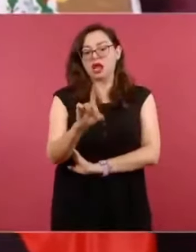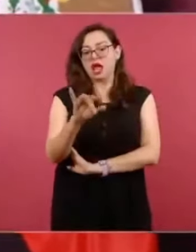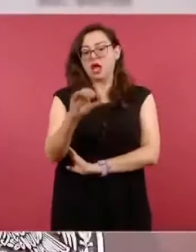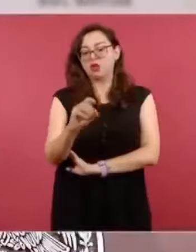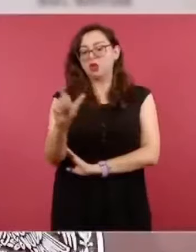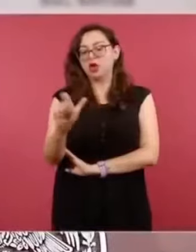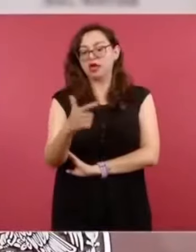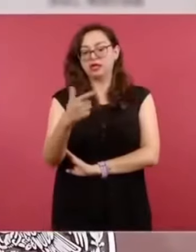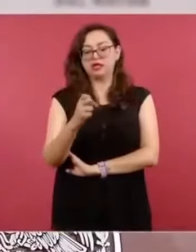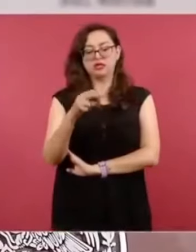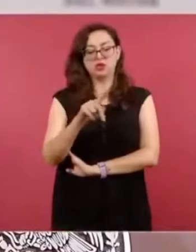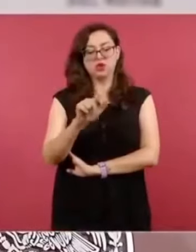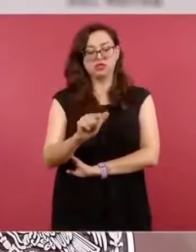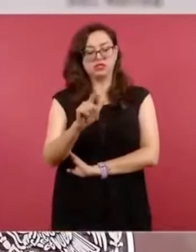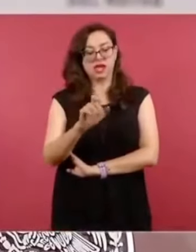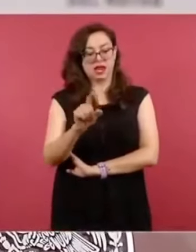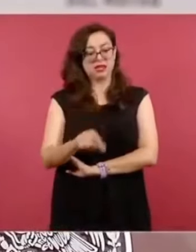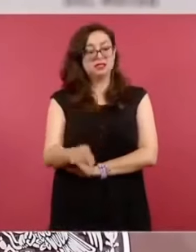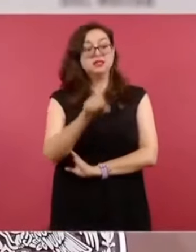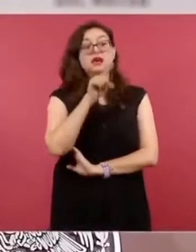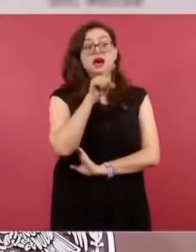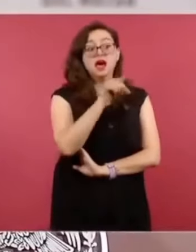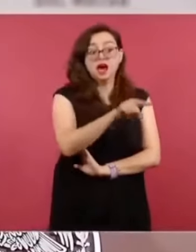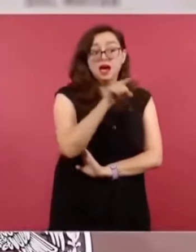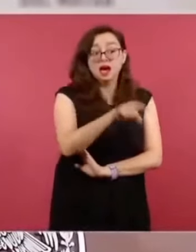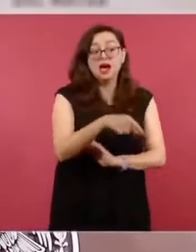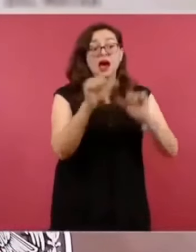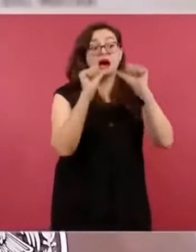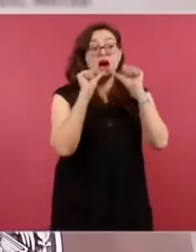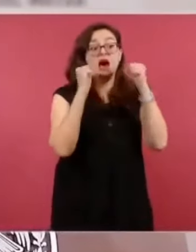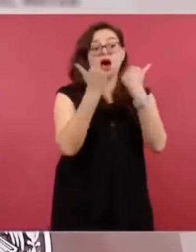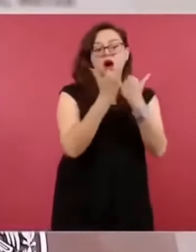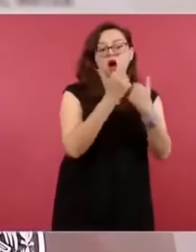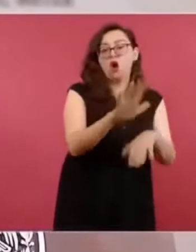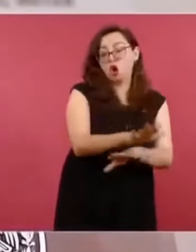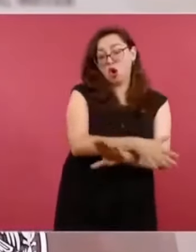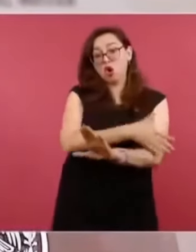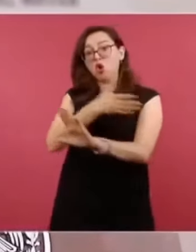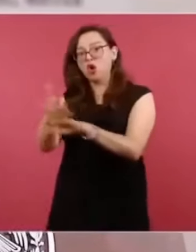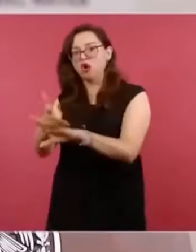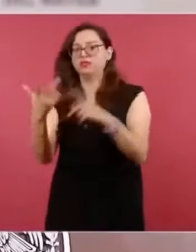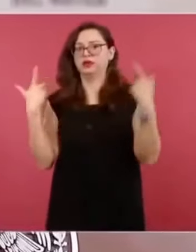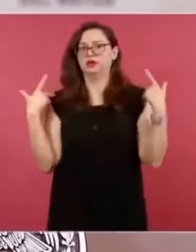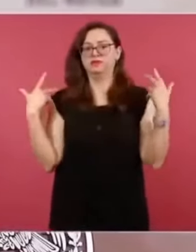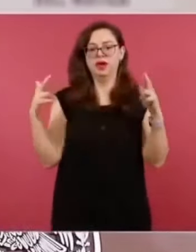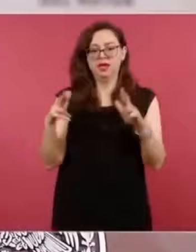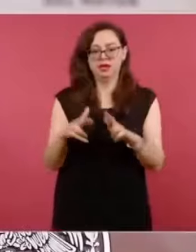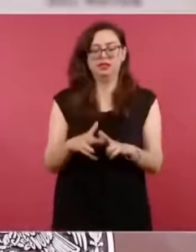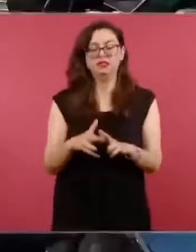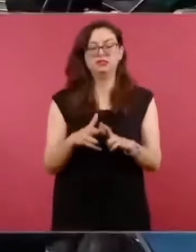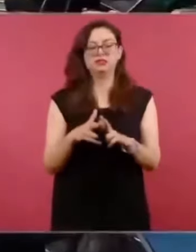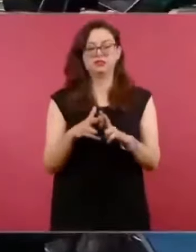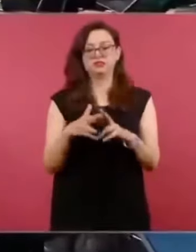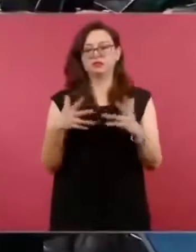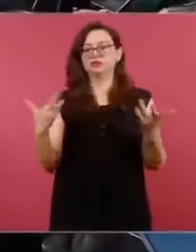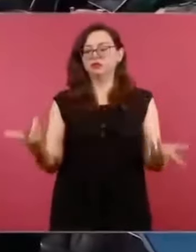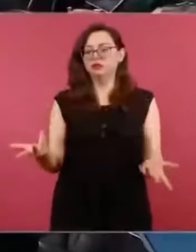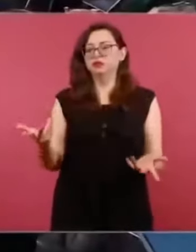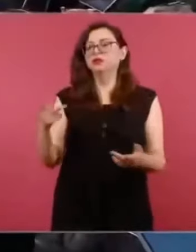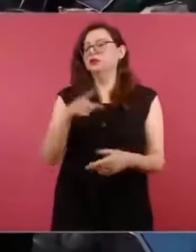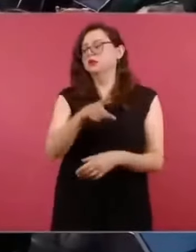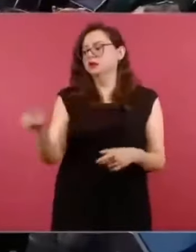maestros cuando la llamada o mal llamada reforma educativa que hubo represión